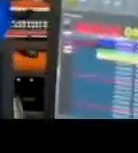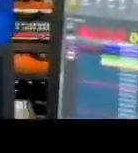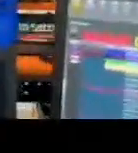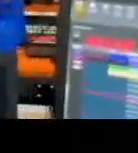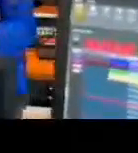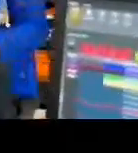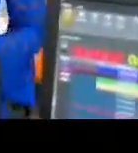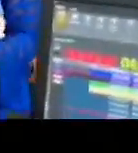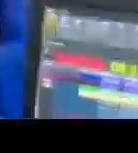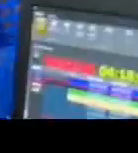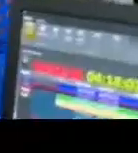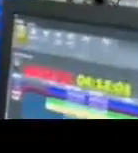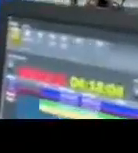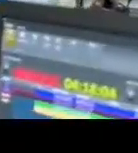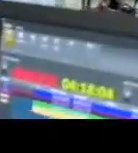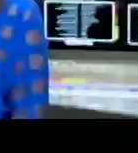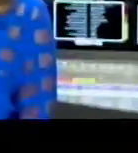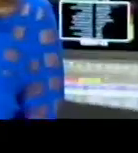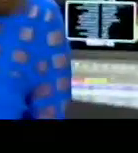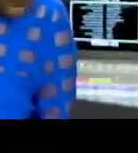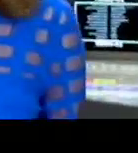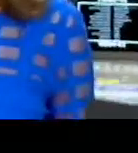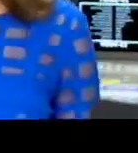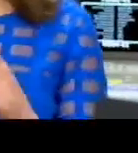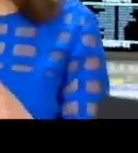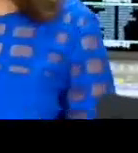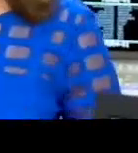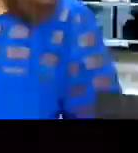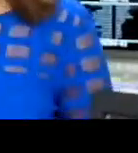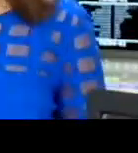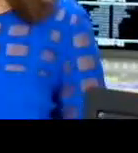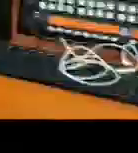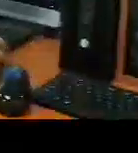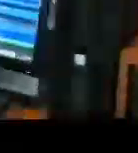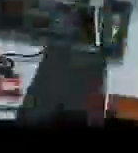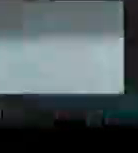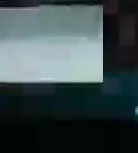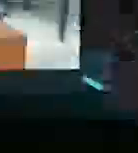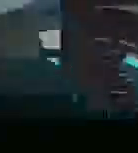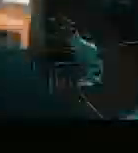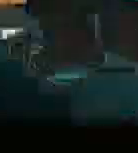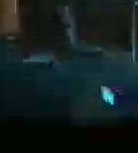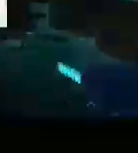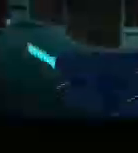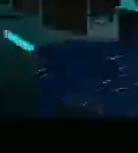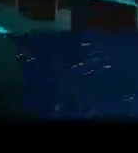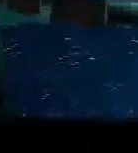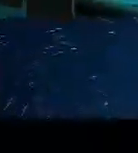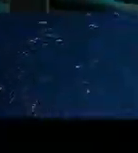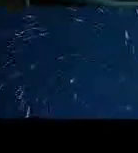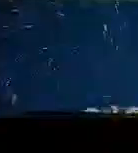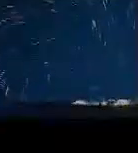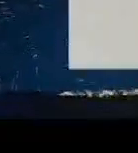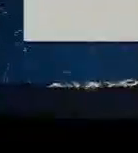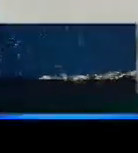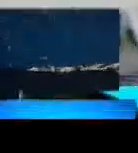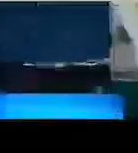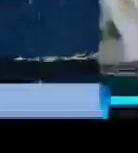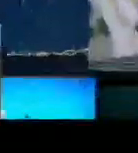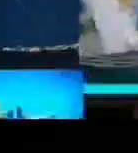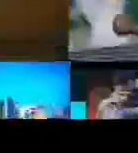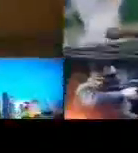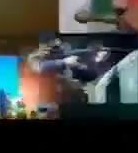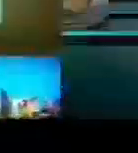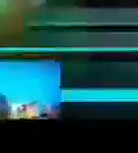El mundo digital nos permite seguirte, saber lo que piensas y lo que te interesa. Si sucede, lo sabes. Si